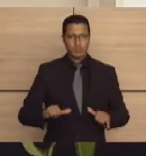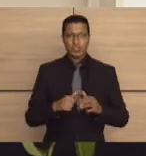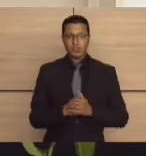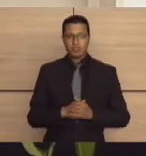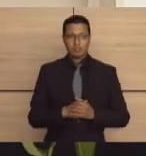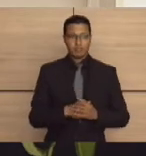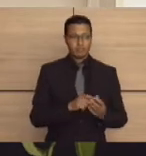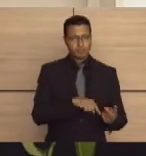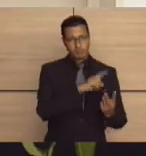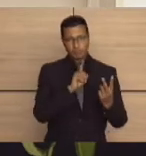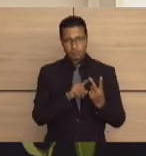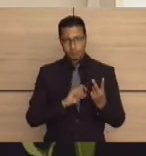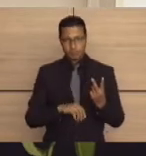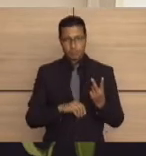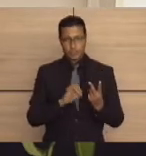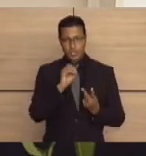Bien,